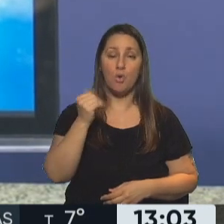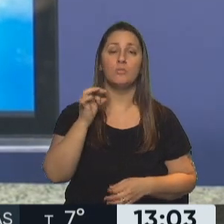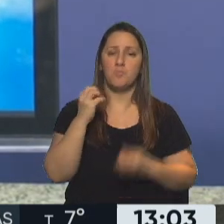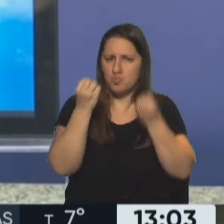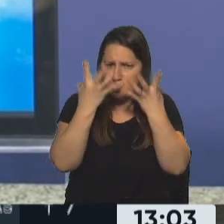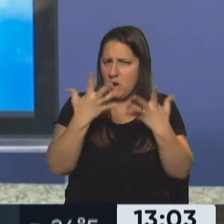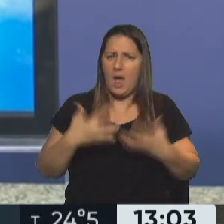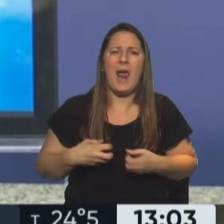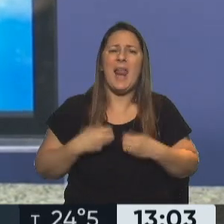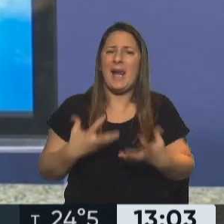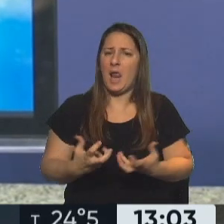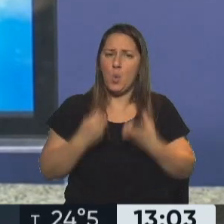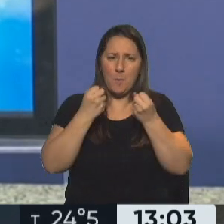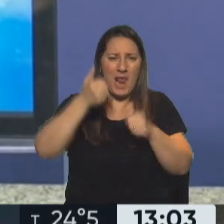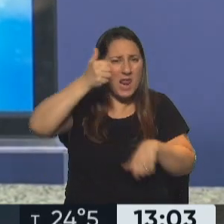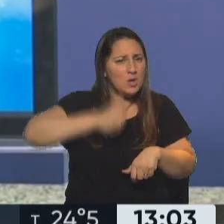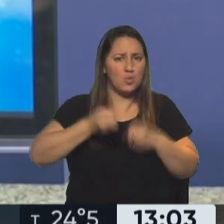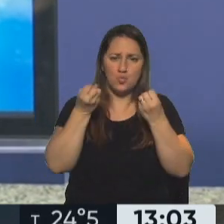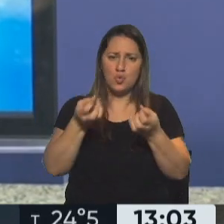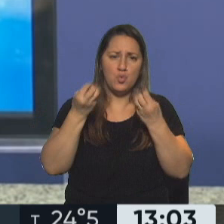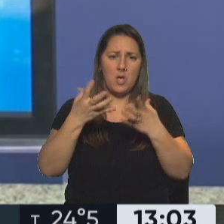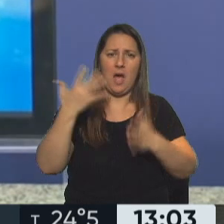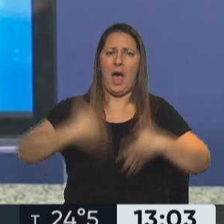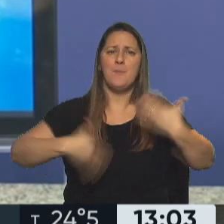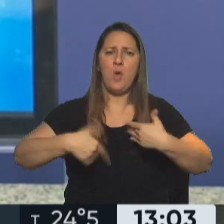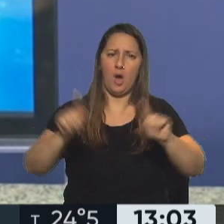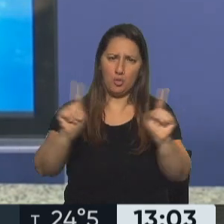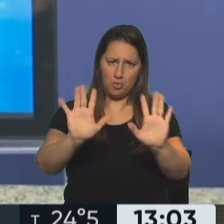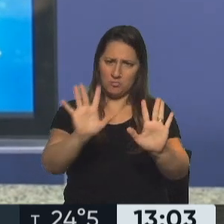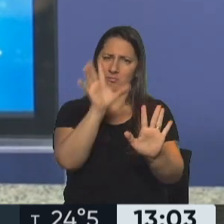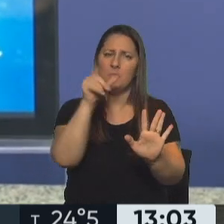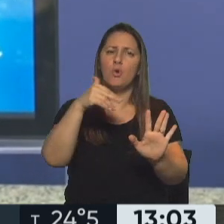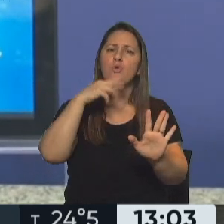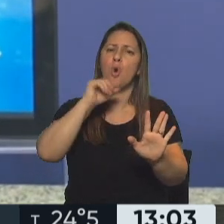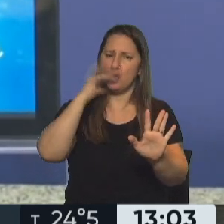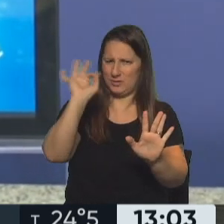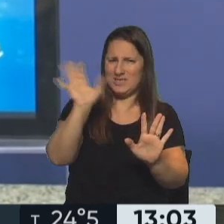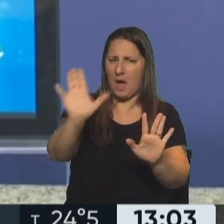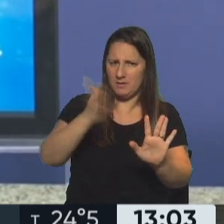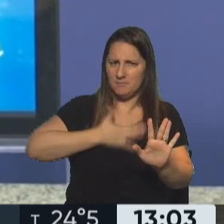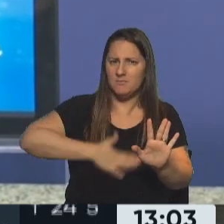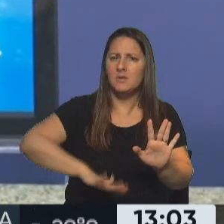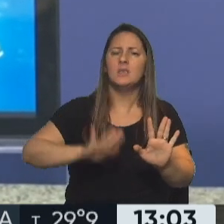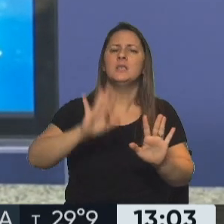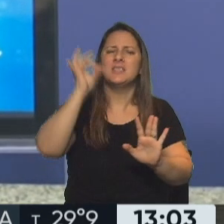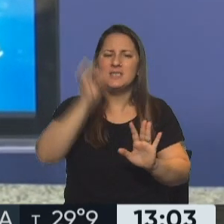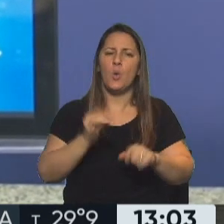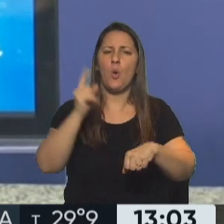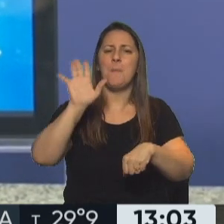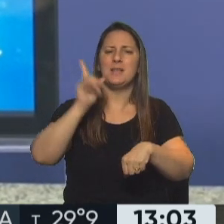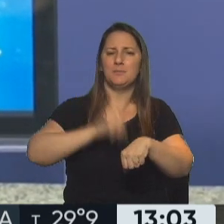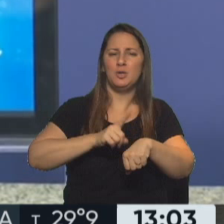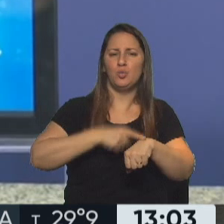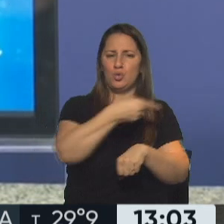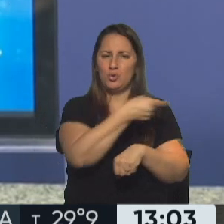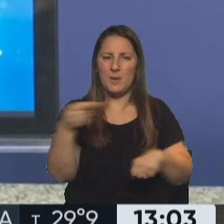bárbaros de la lesión no tenemos que apurarnos con él él lo sabe Y seguramente va a tener más minutos en la